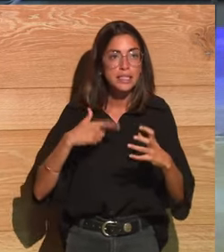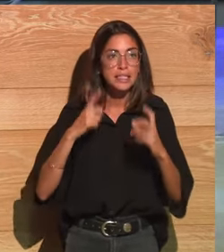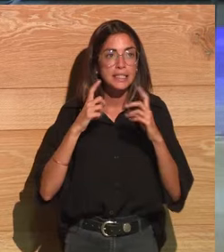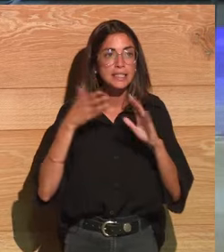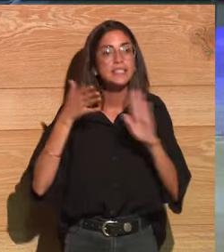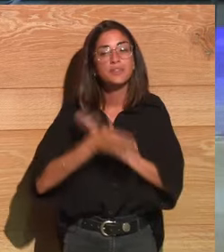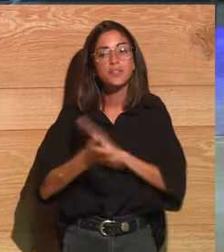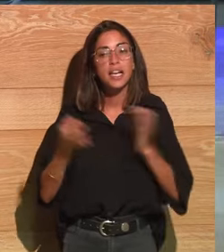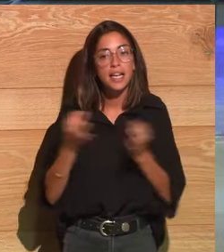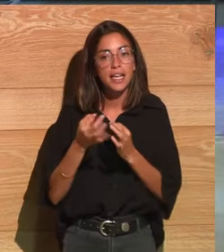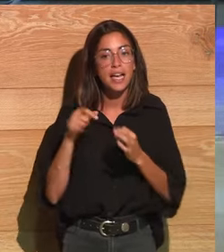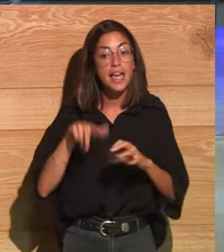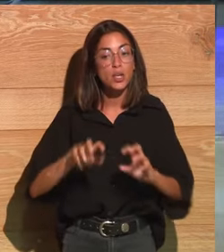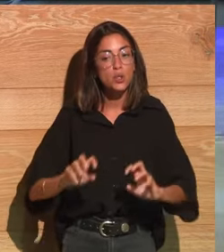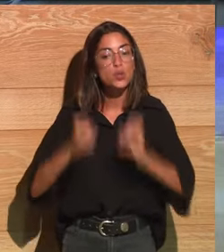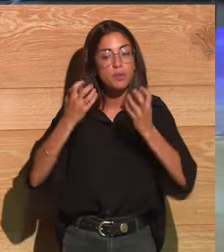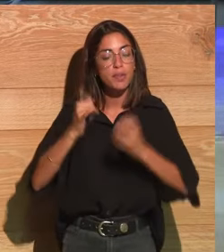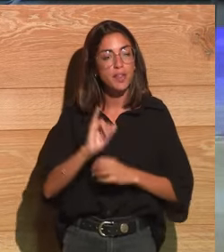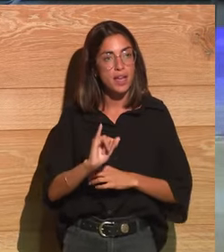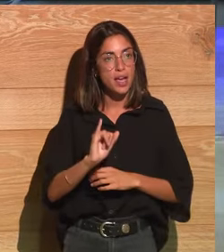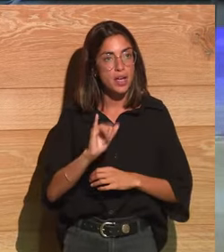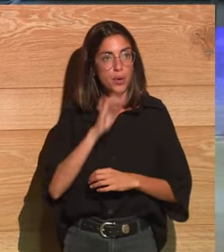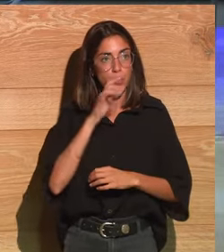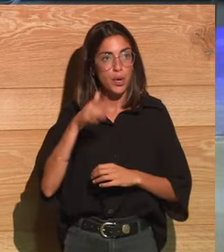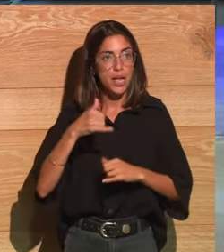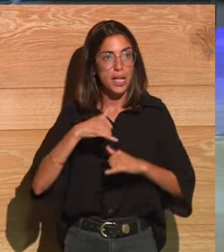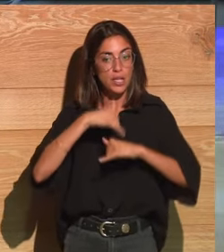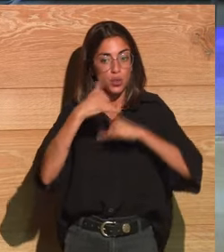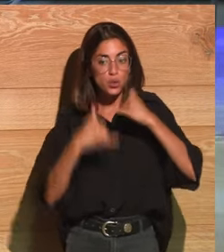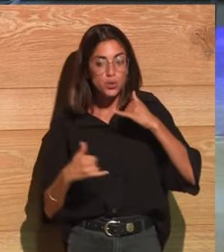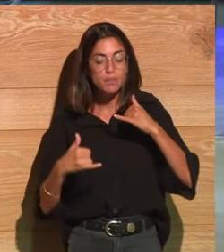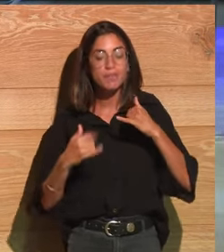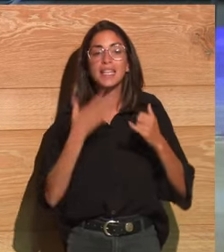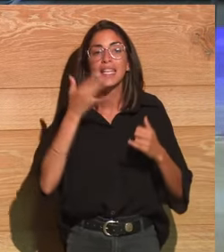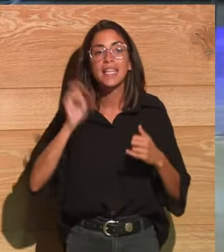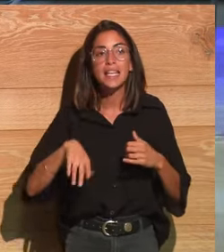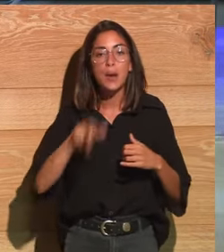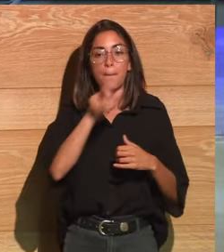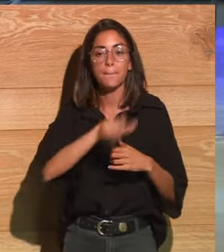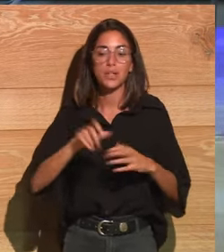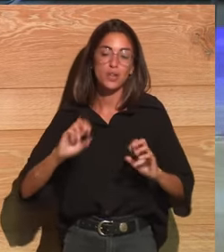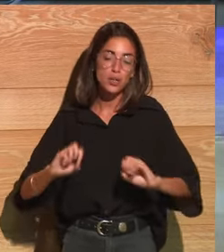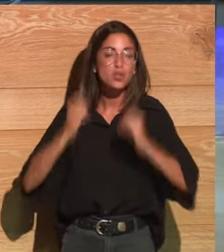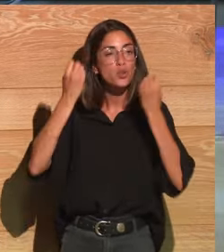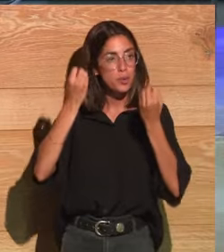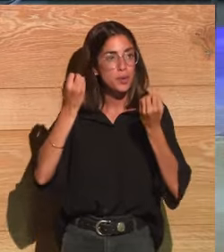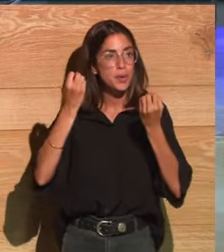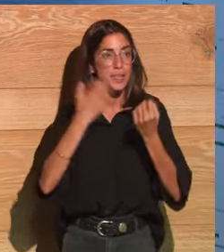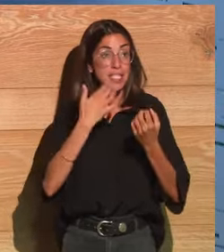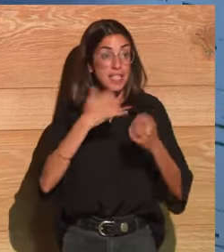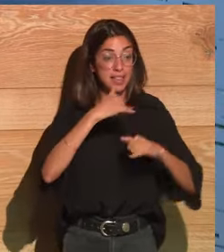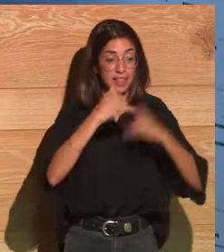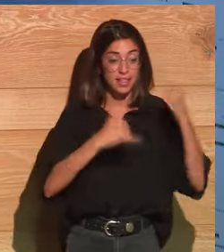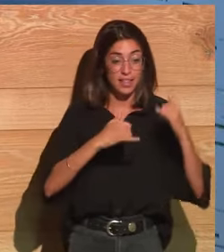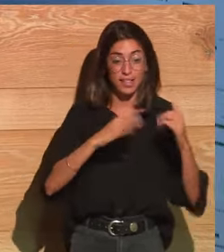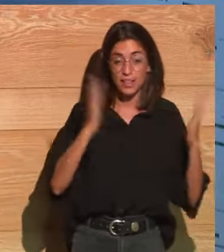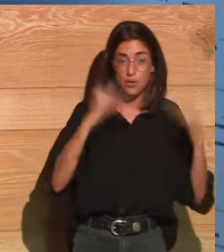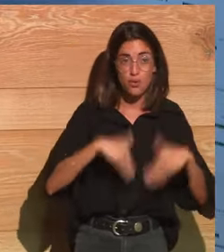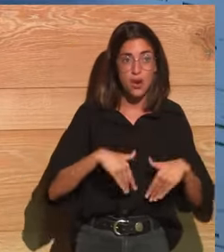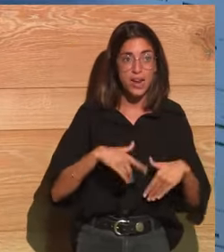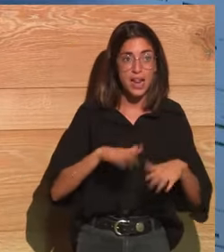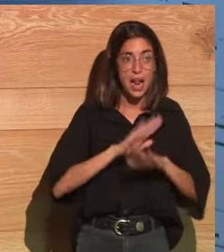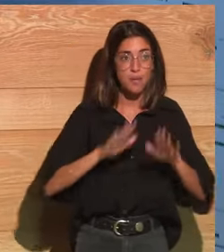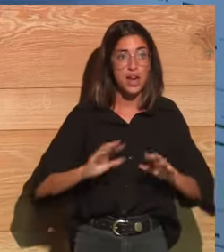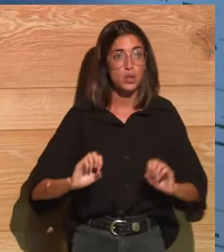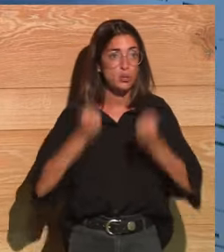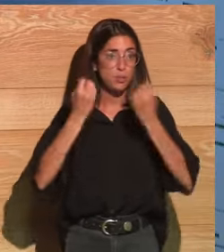hay supervivencia. ¿Quién lleva la cicatriz? El que sobrevive. Si no hay cicatrices, no hay supervivencia. Entonces, al